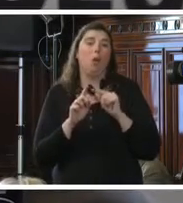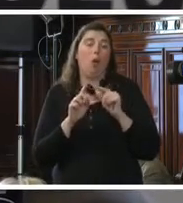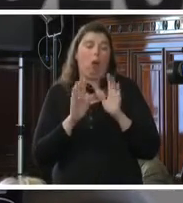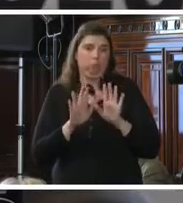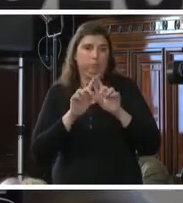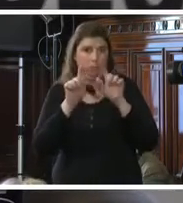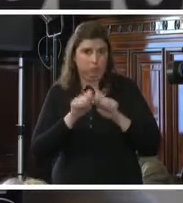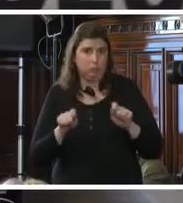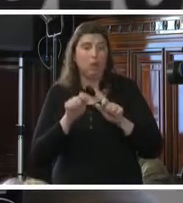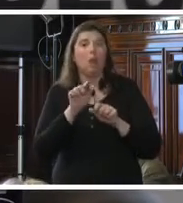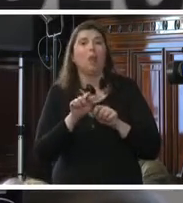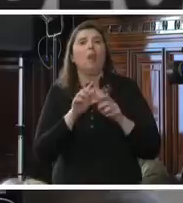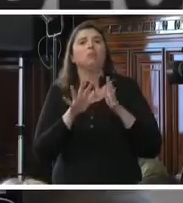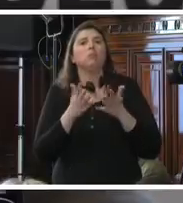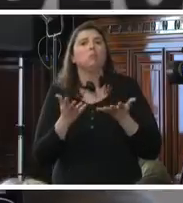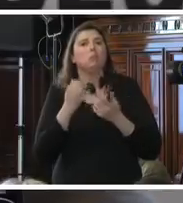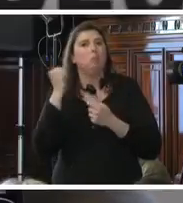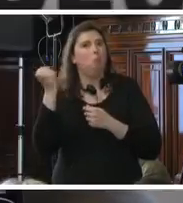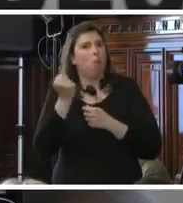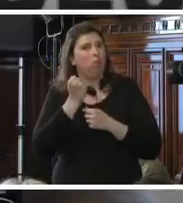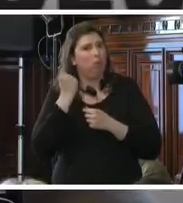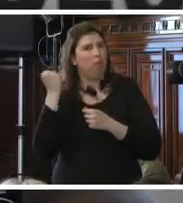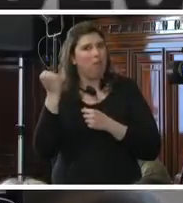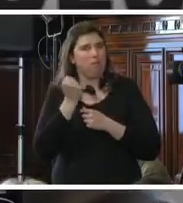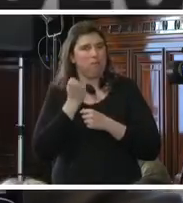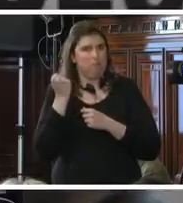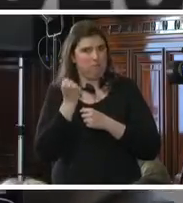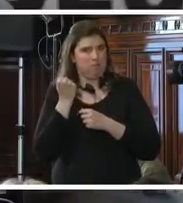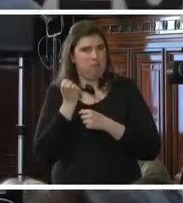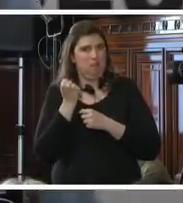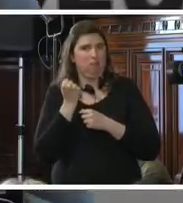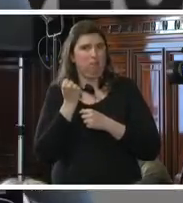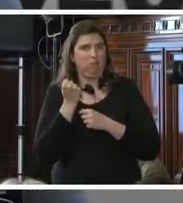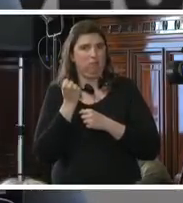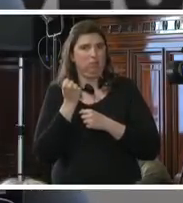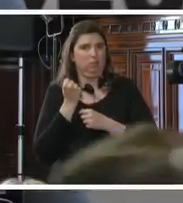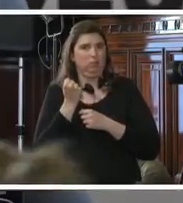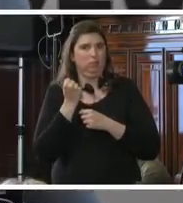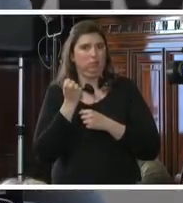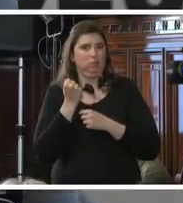concluyo con la importancia que tiene la participación